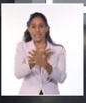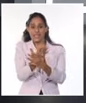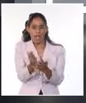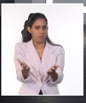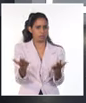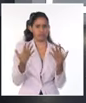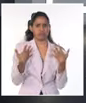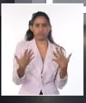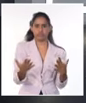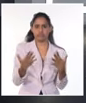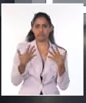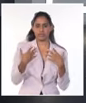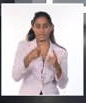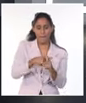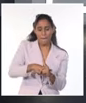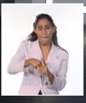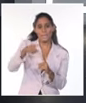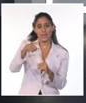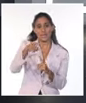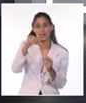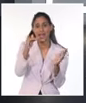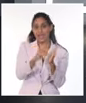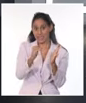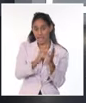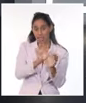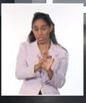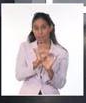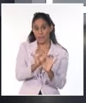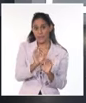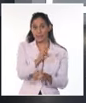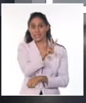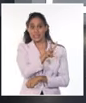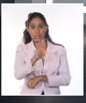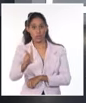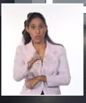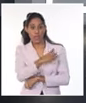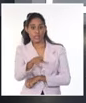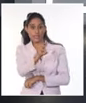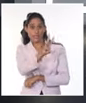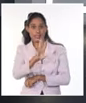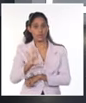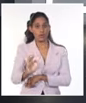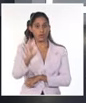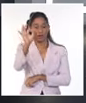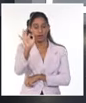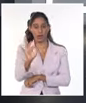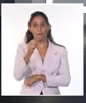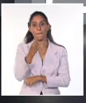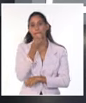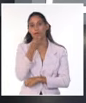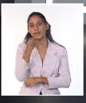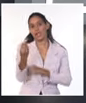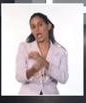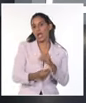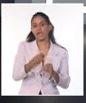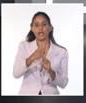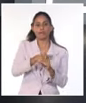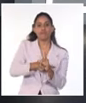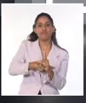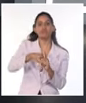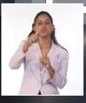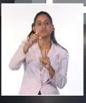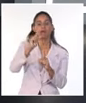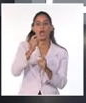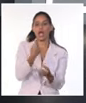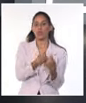temperaturas máximas en la tarde de 32 y hasta 35 gr cel pueden haber valores superiores también hacia